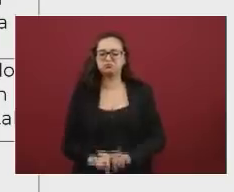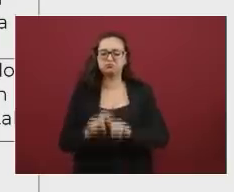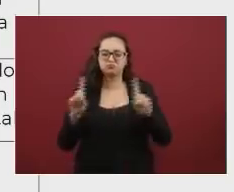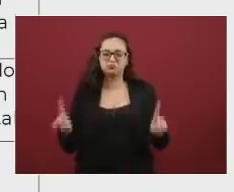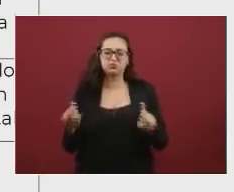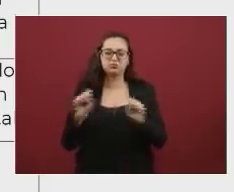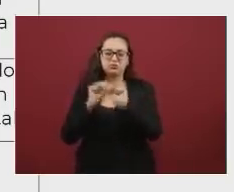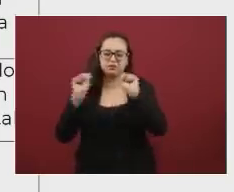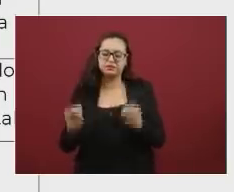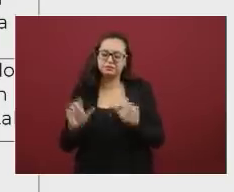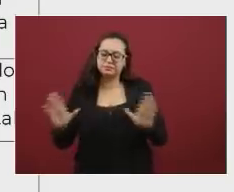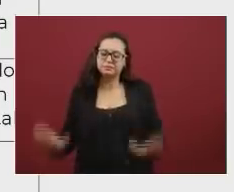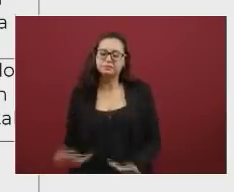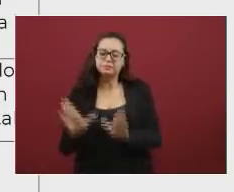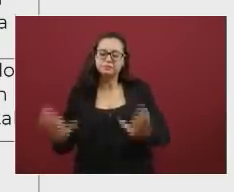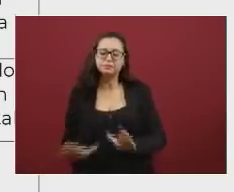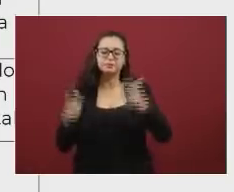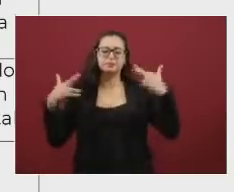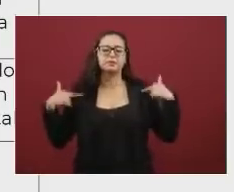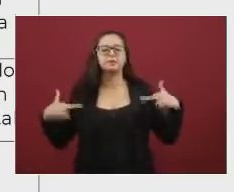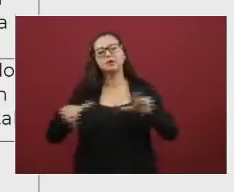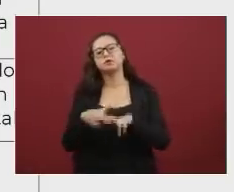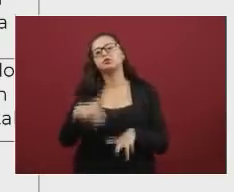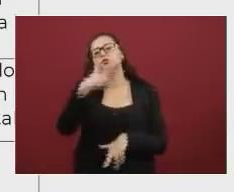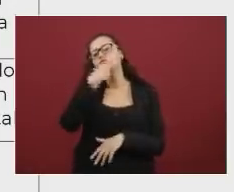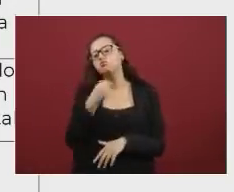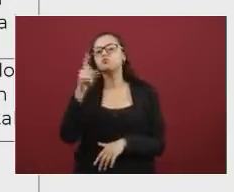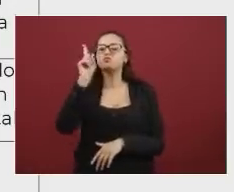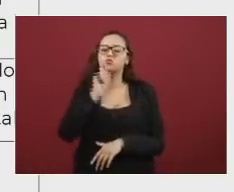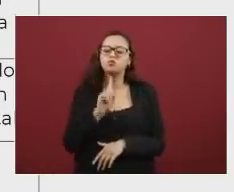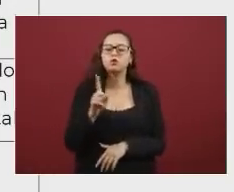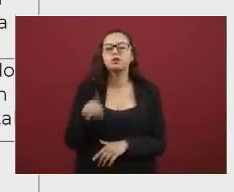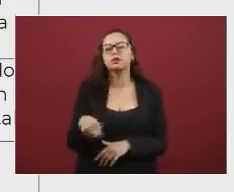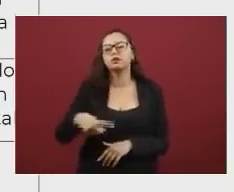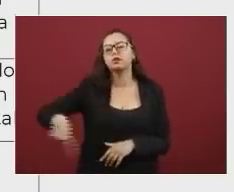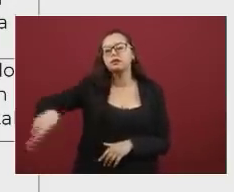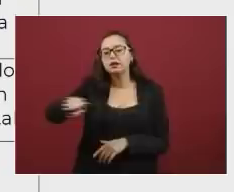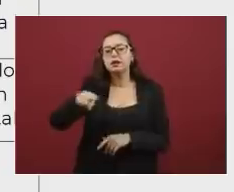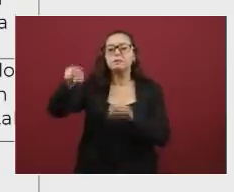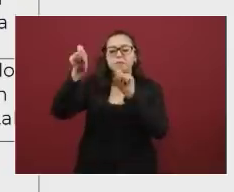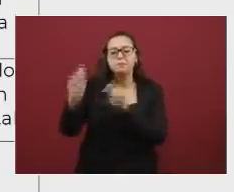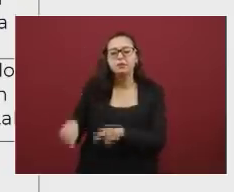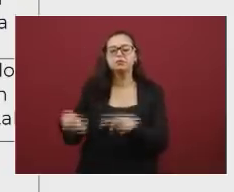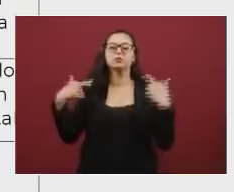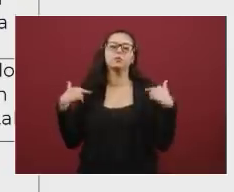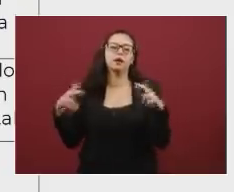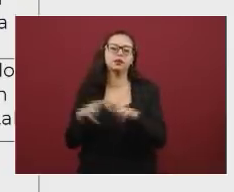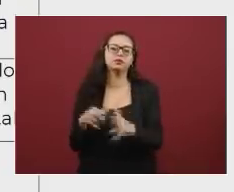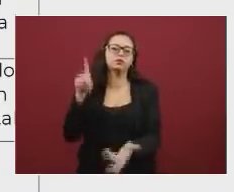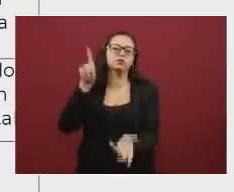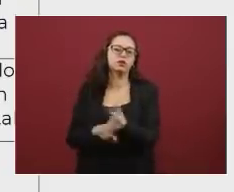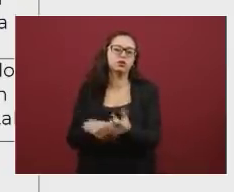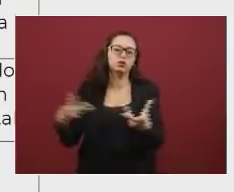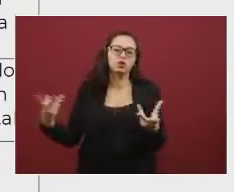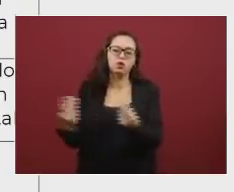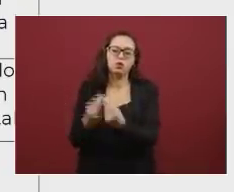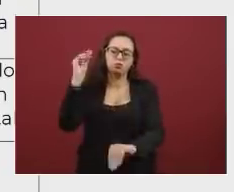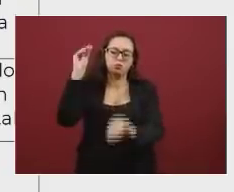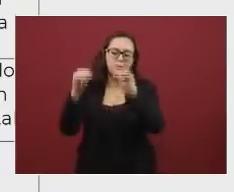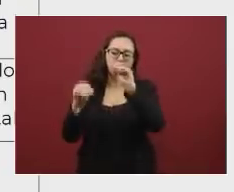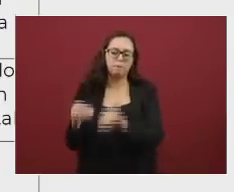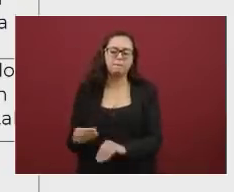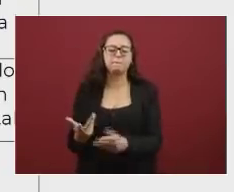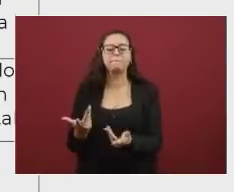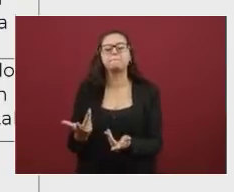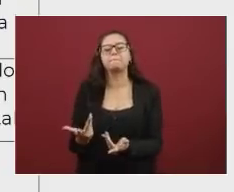de promoción de las maestras y maestros que se creará con la participación de ellos con escalafones